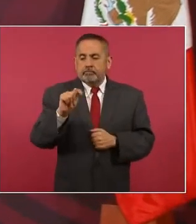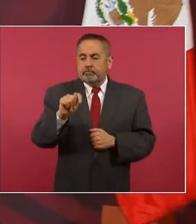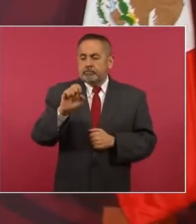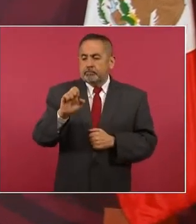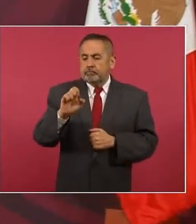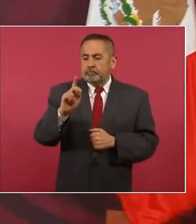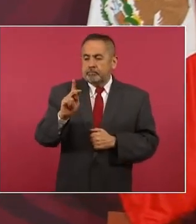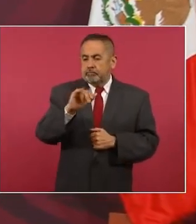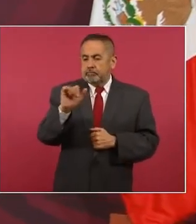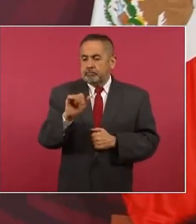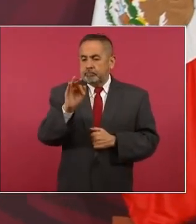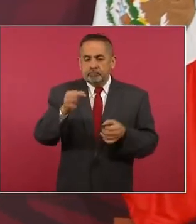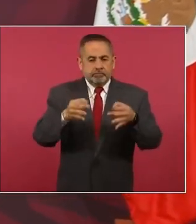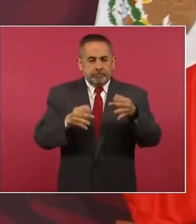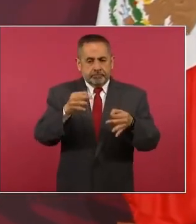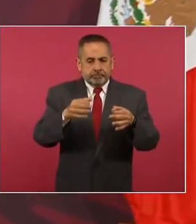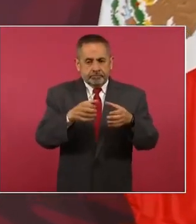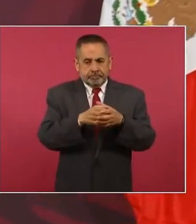que